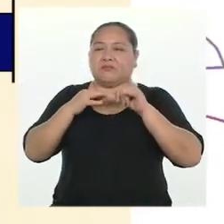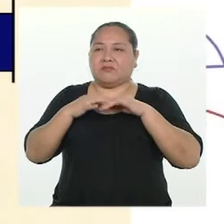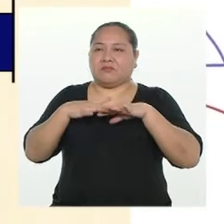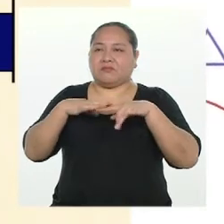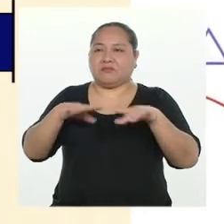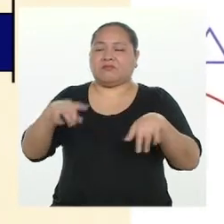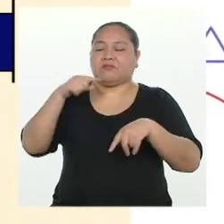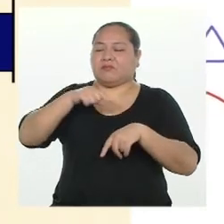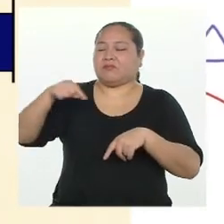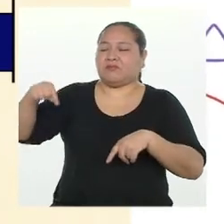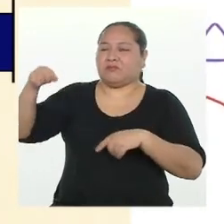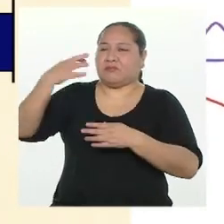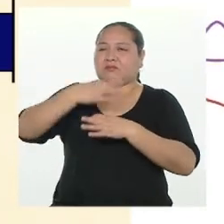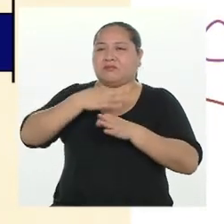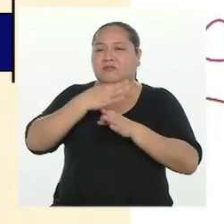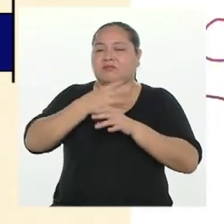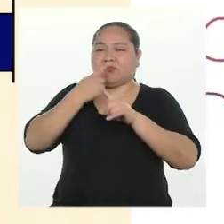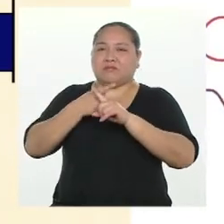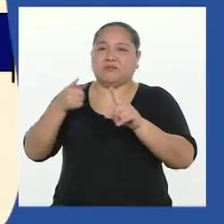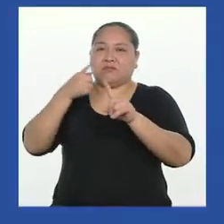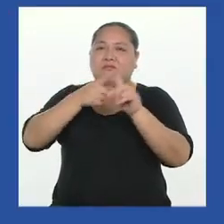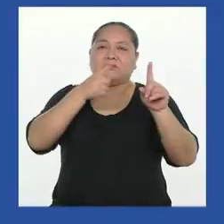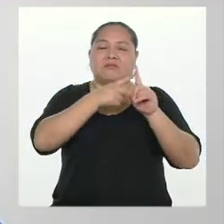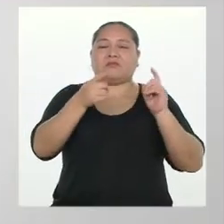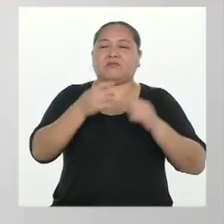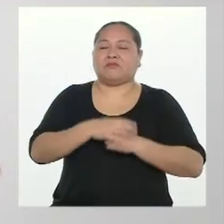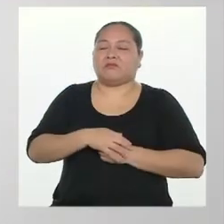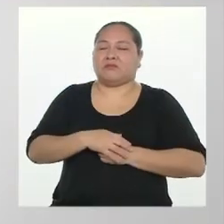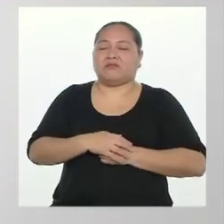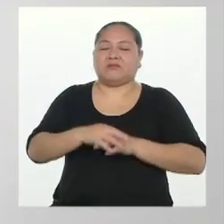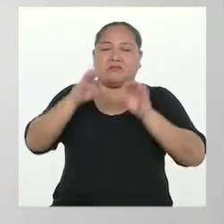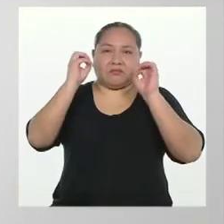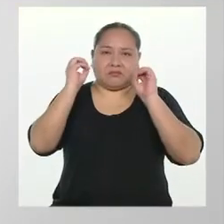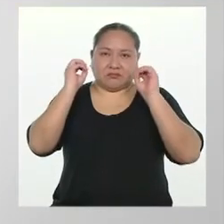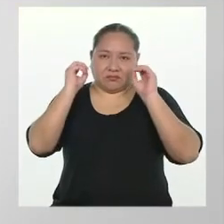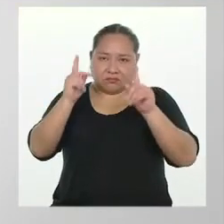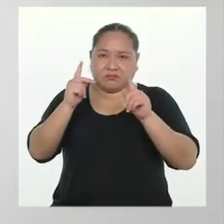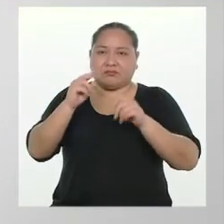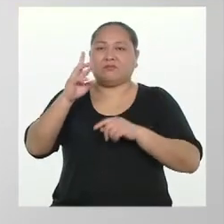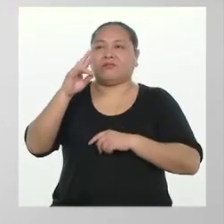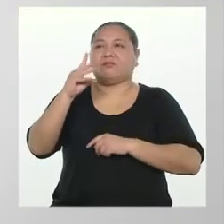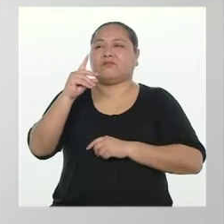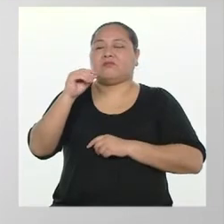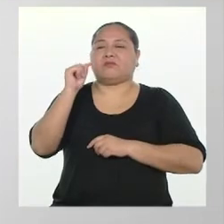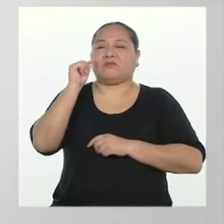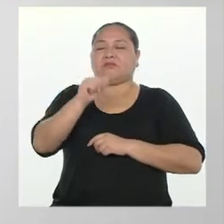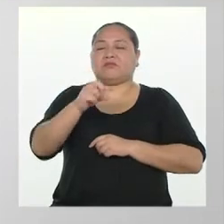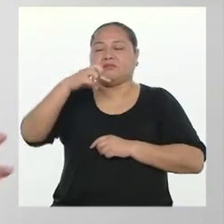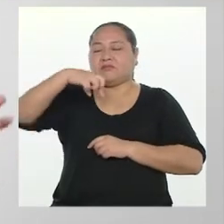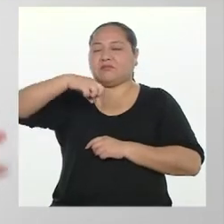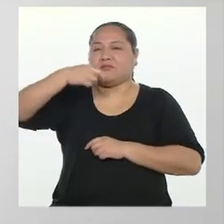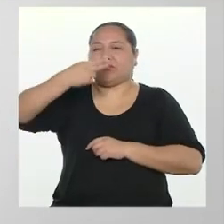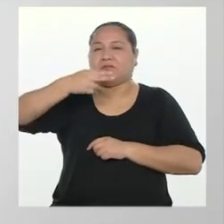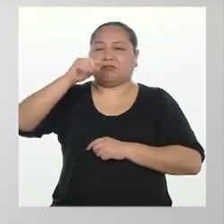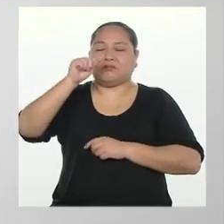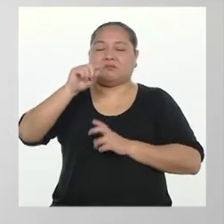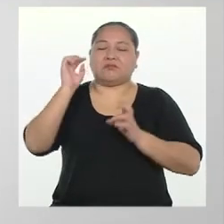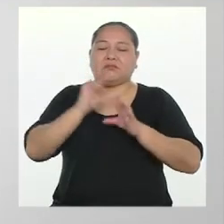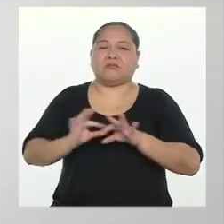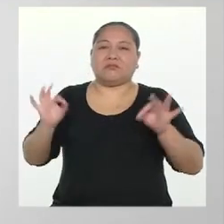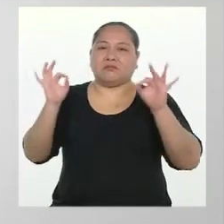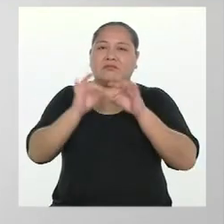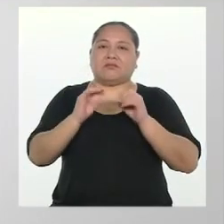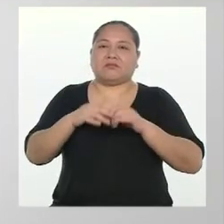nuestro medio de cultivo es diferente. De acuerdo, Rodrigo. El pH es muy importante para